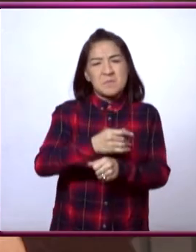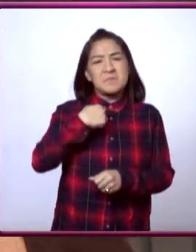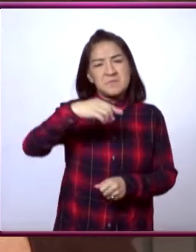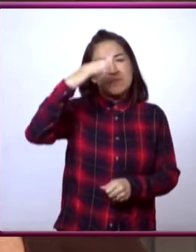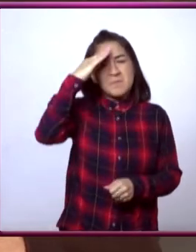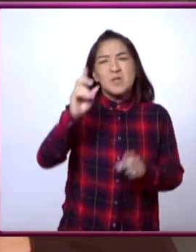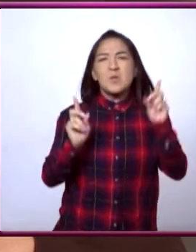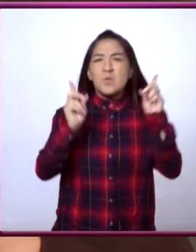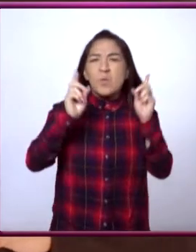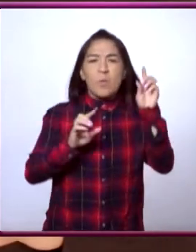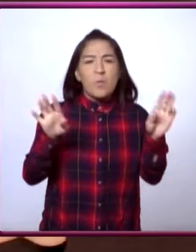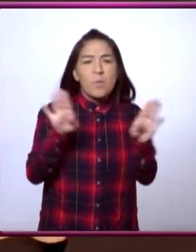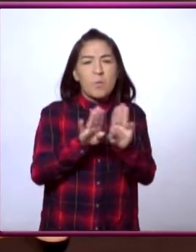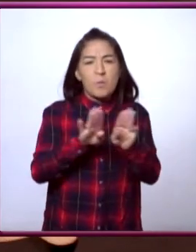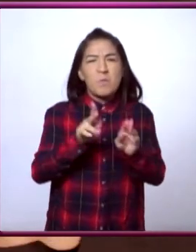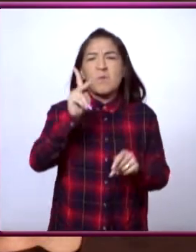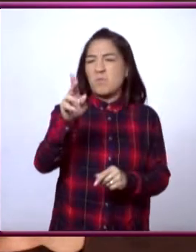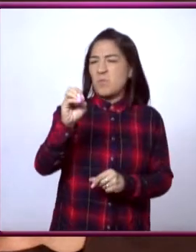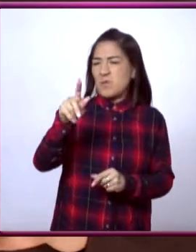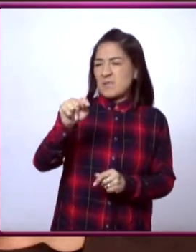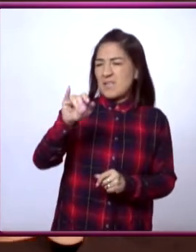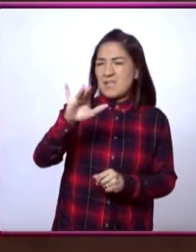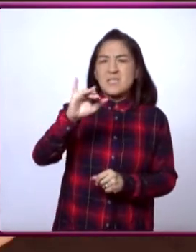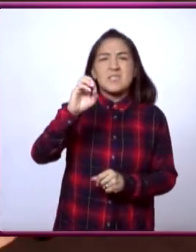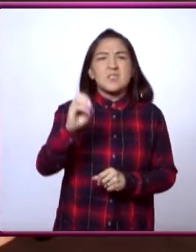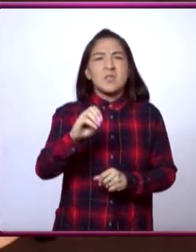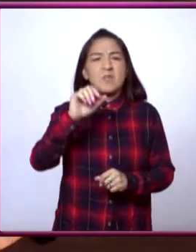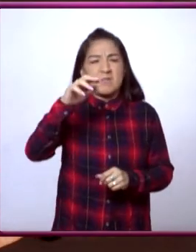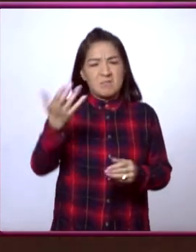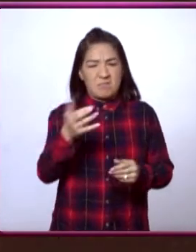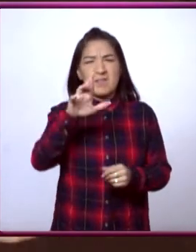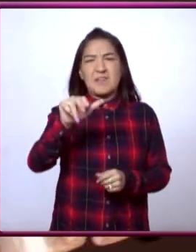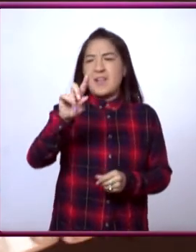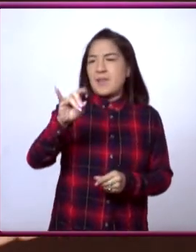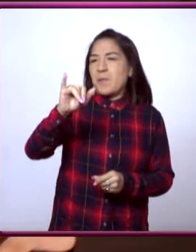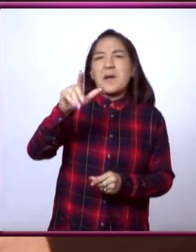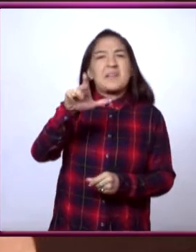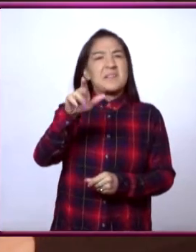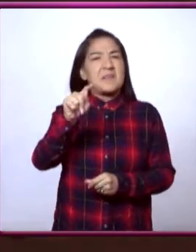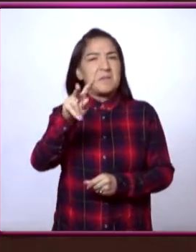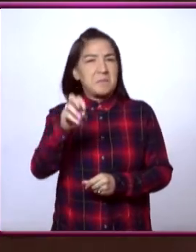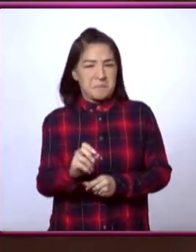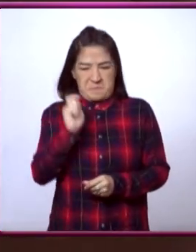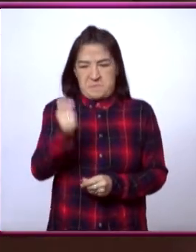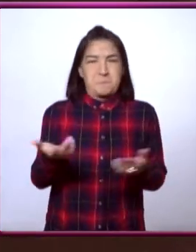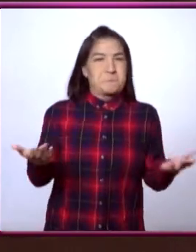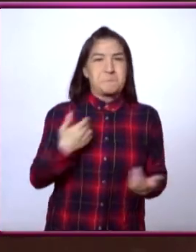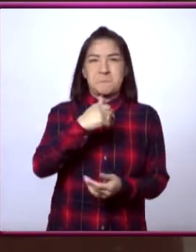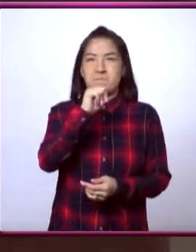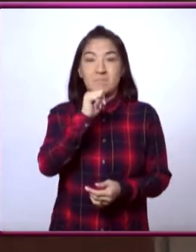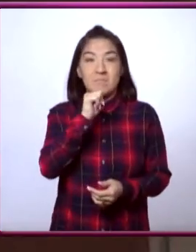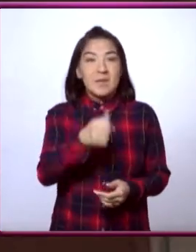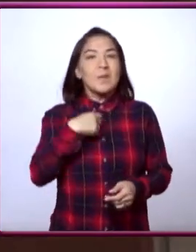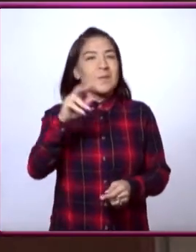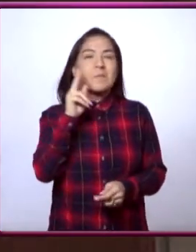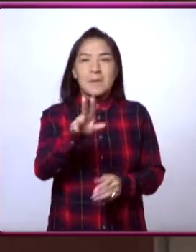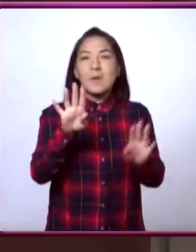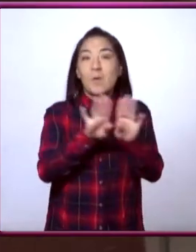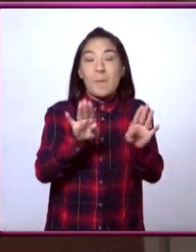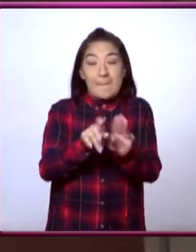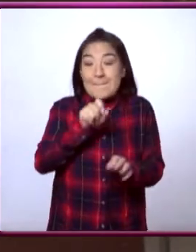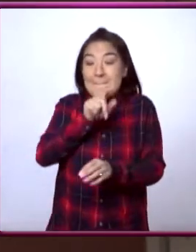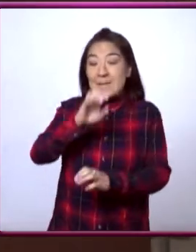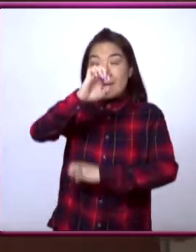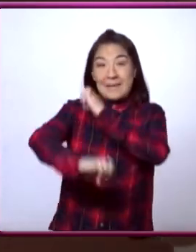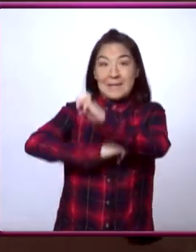duda. ¿Cómo está eso del potasio radiactivo? ¿Qué no es potasio y ya? Al parecer no. Por lo que entendí, del mismo elemento pueden